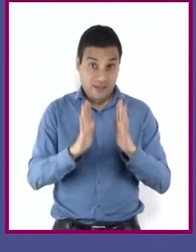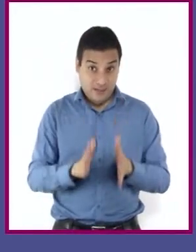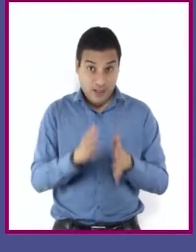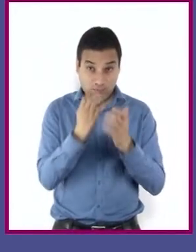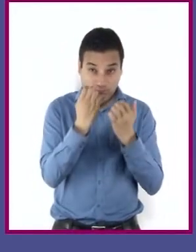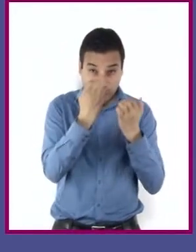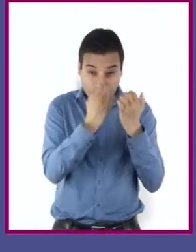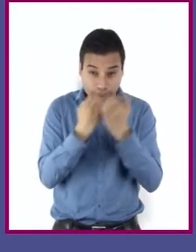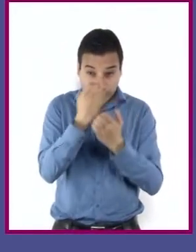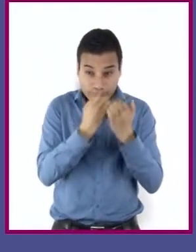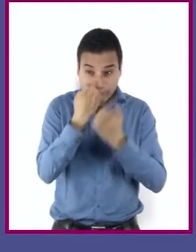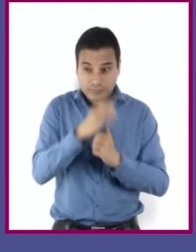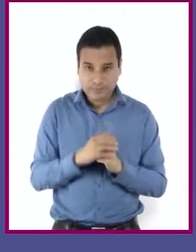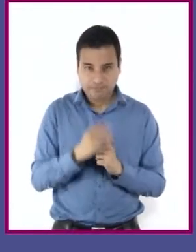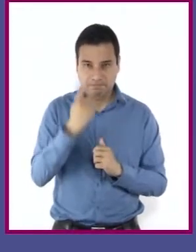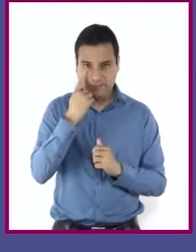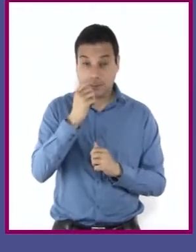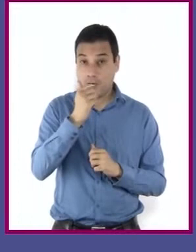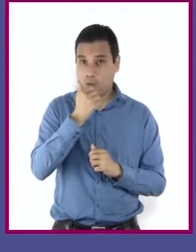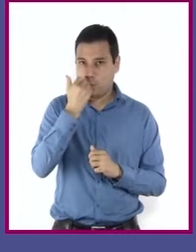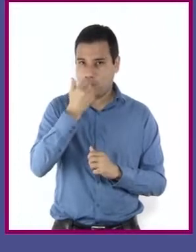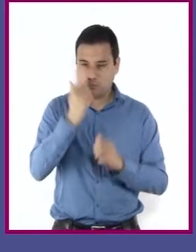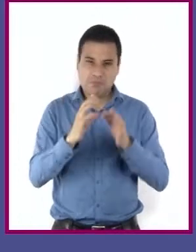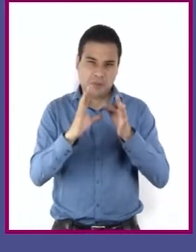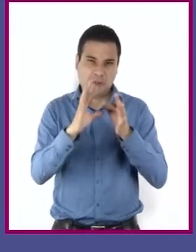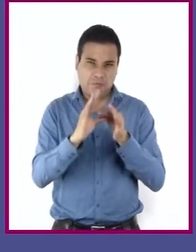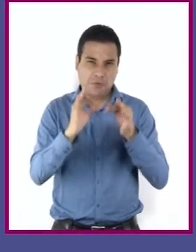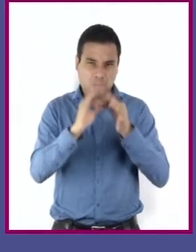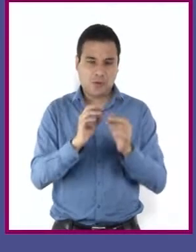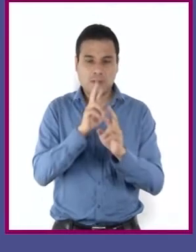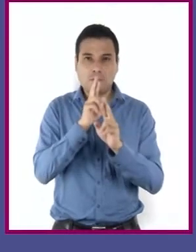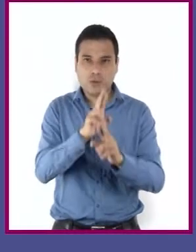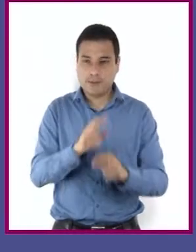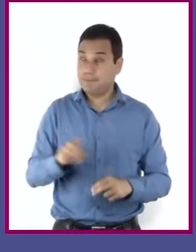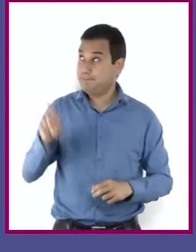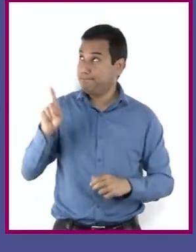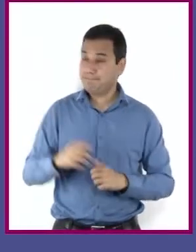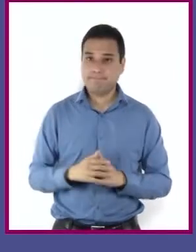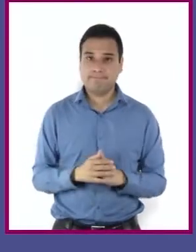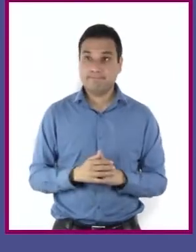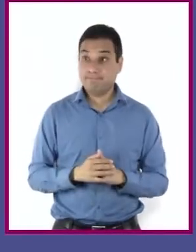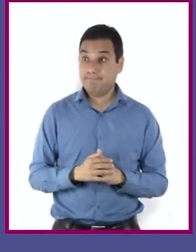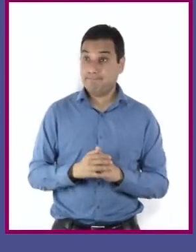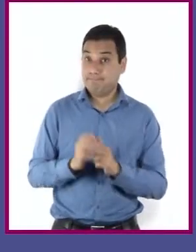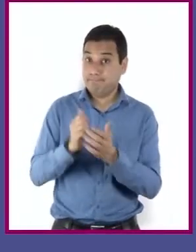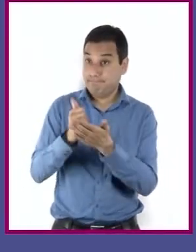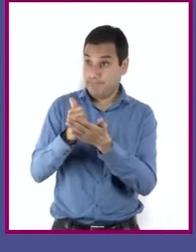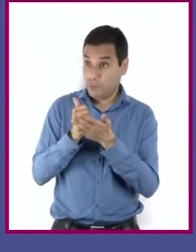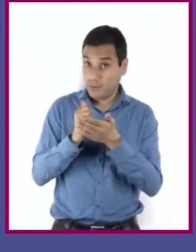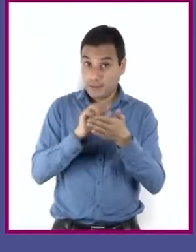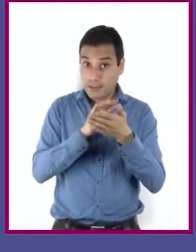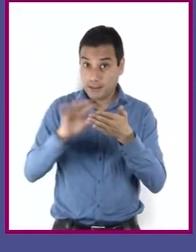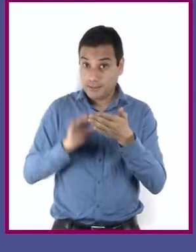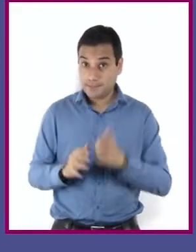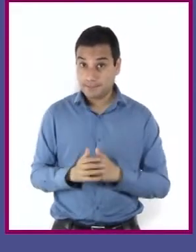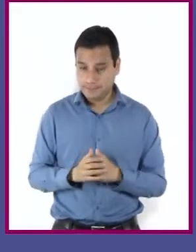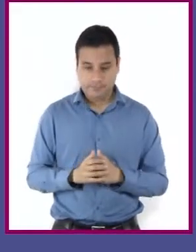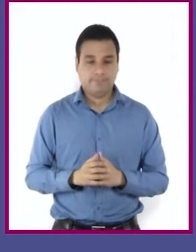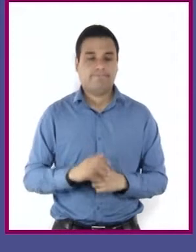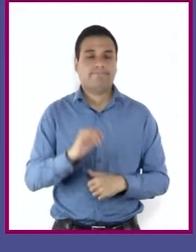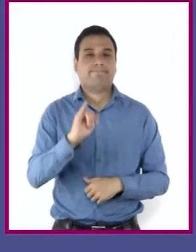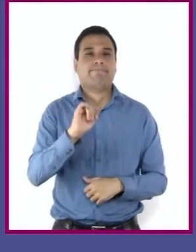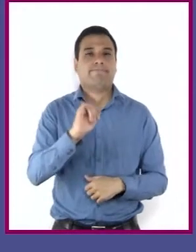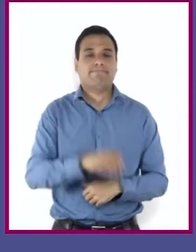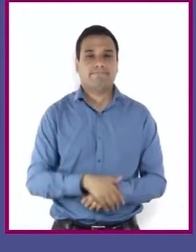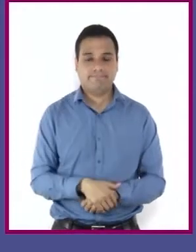el alumno contestó la lista de cotejo de esta manera. ¿Me apoyas a leerla, profesora Marisol? Por supuesto,